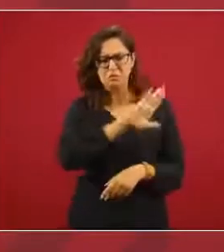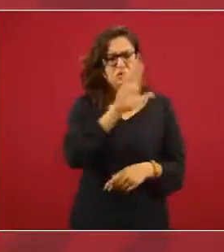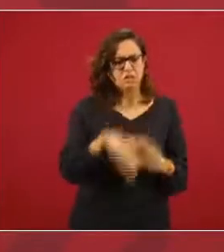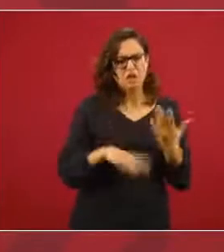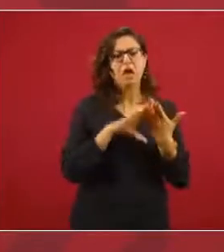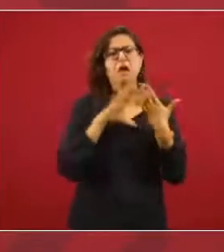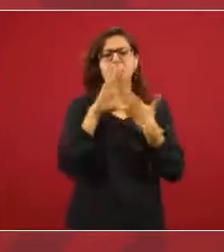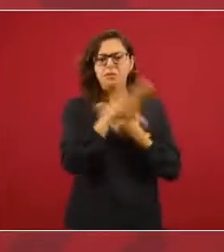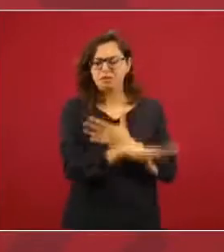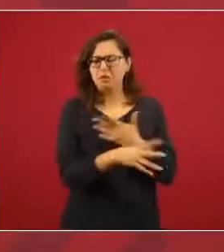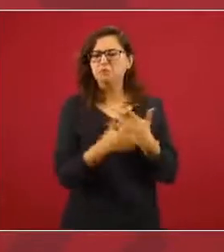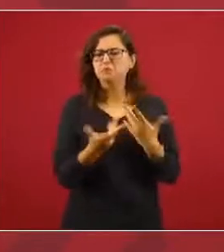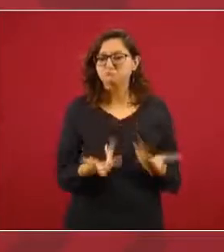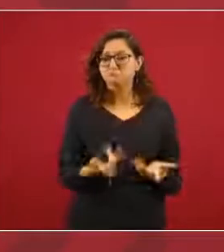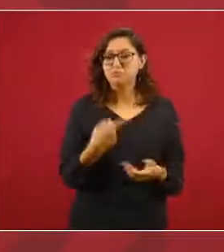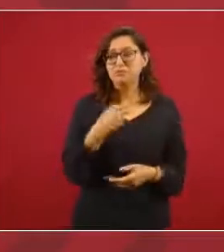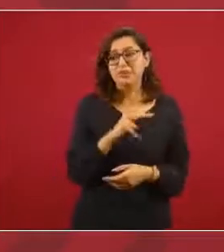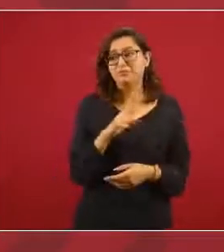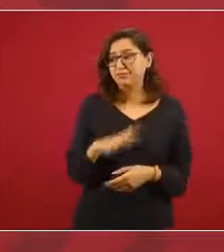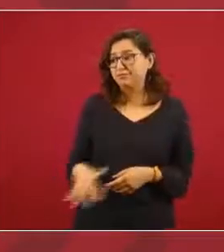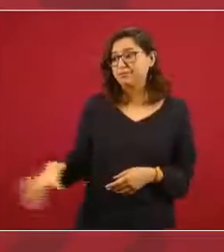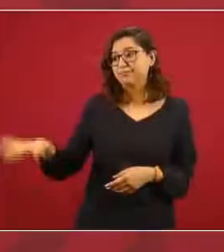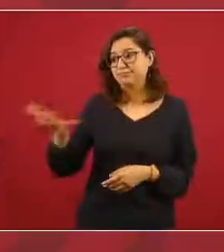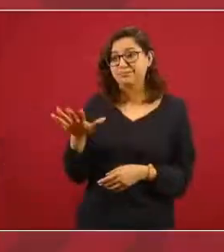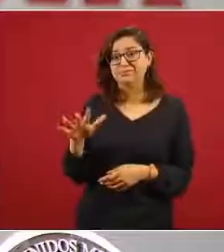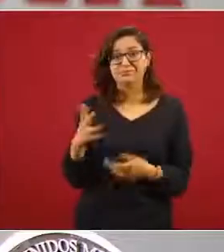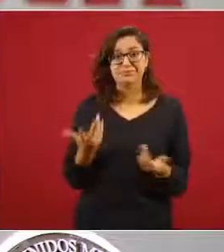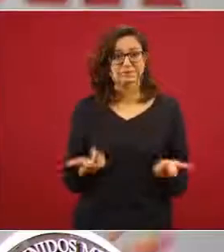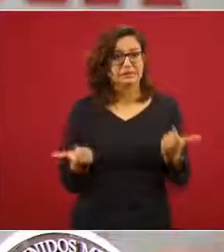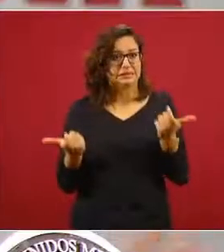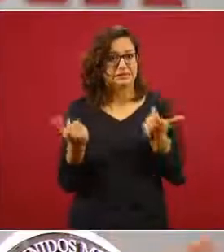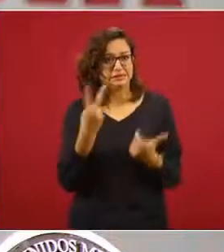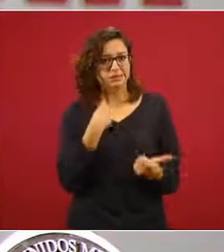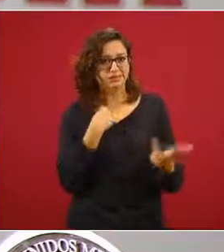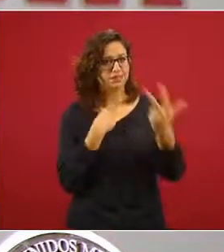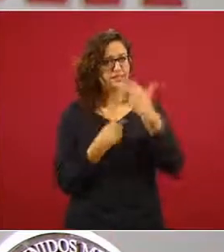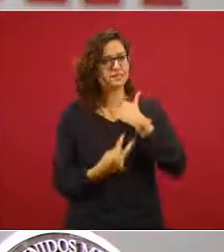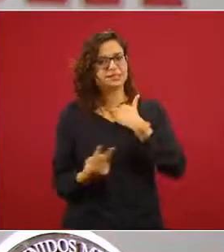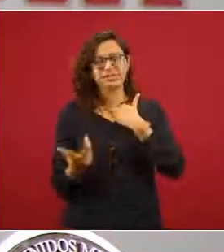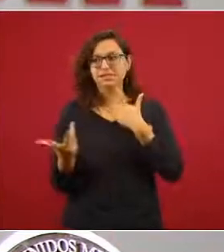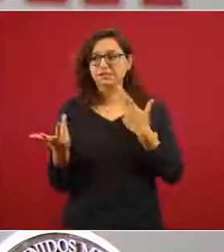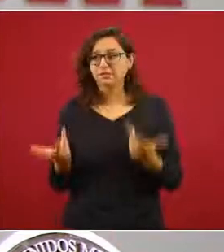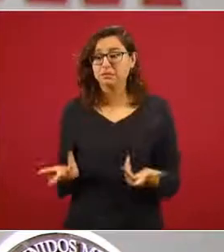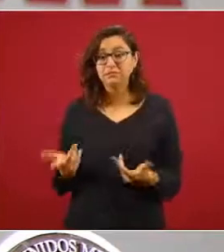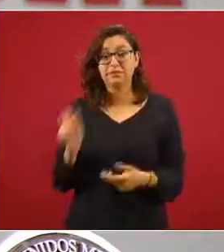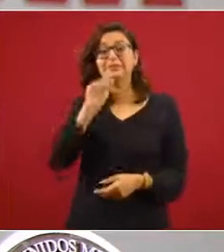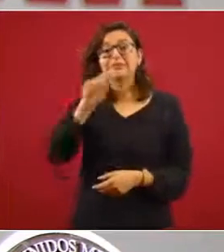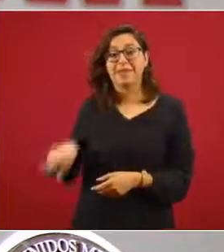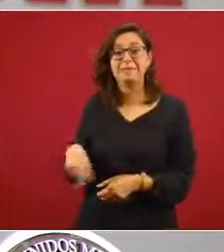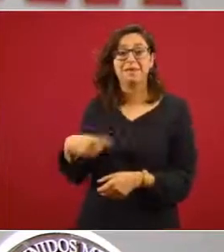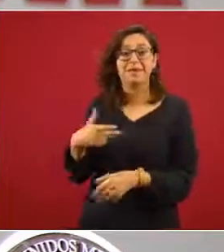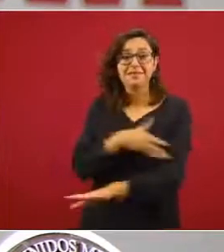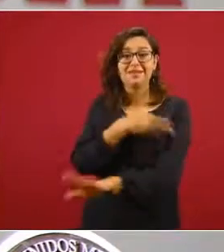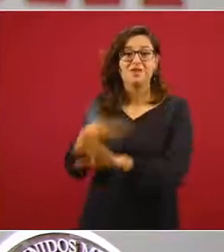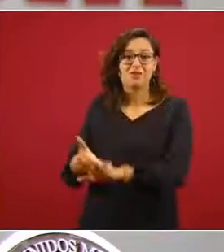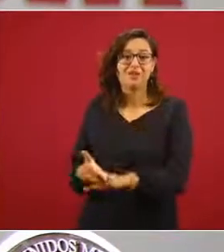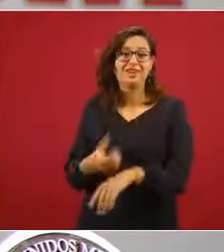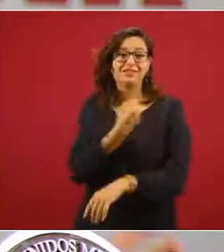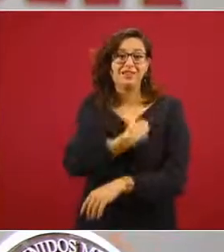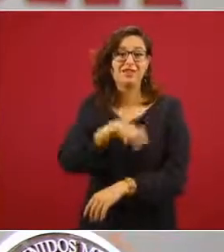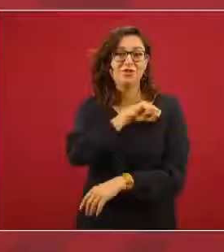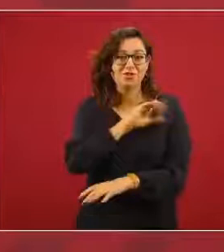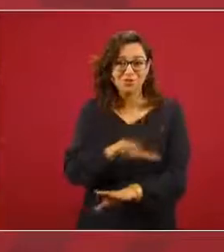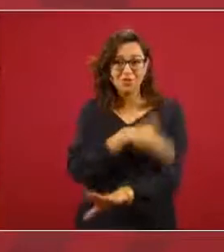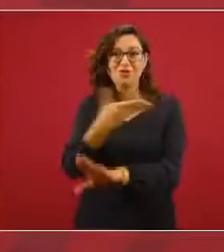eso también repercute sobre la salud y la vida. El dilema no tiene una solución única, insisto, ni tampoco una